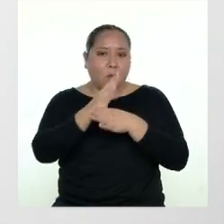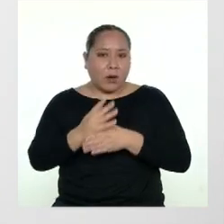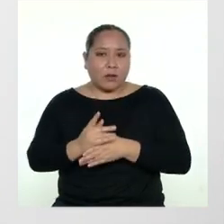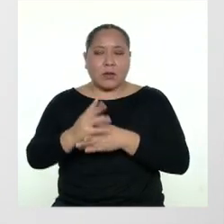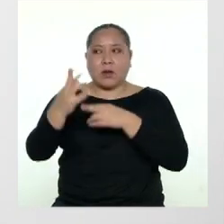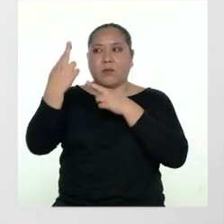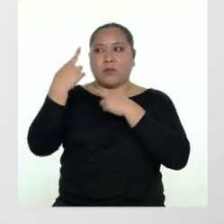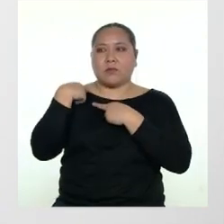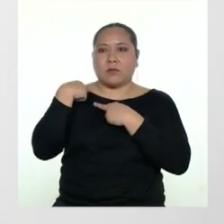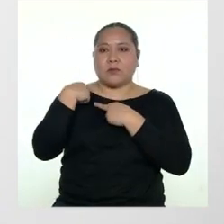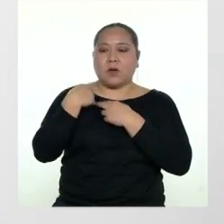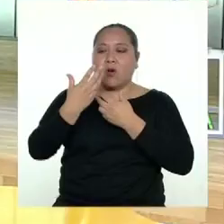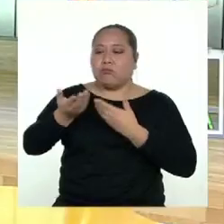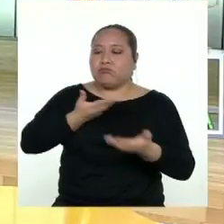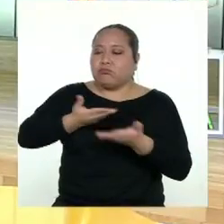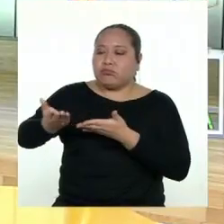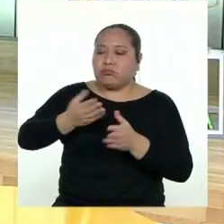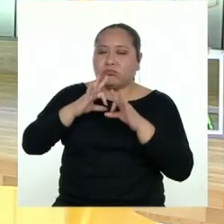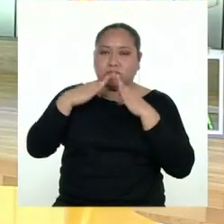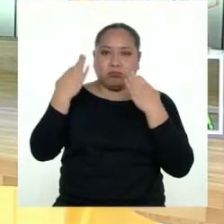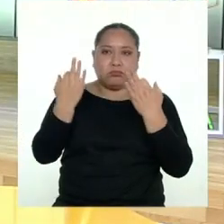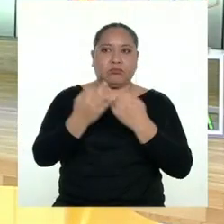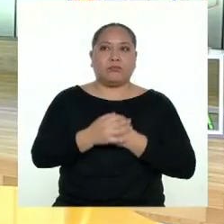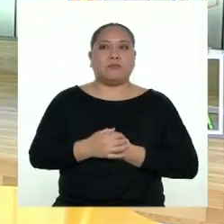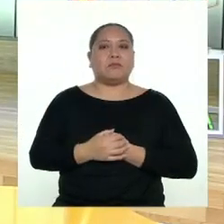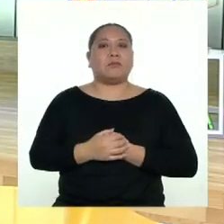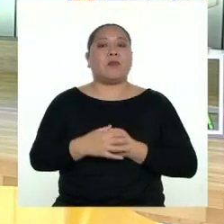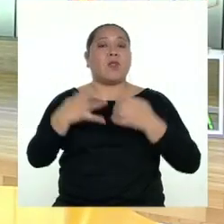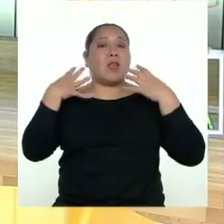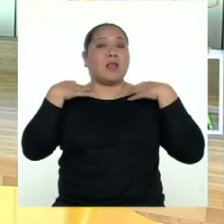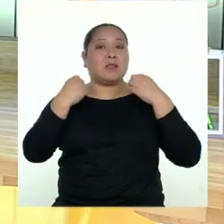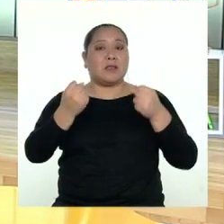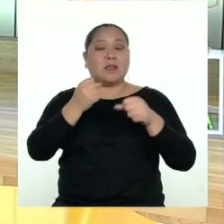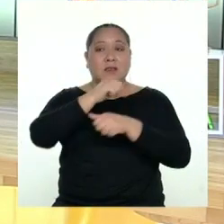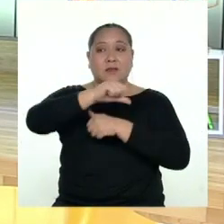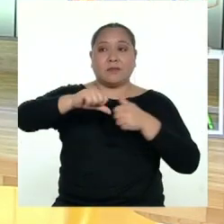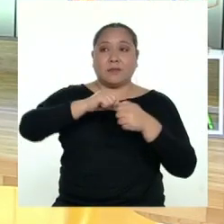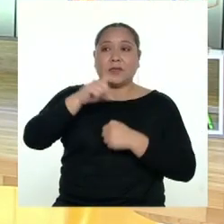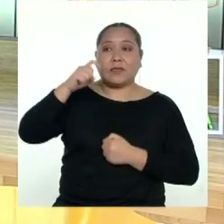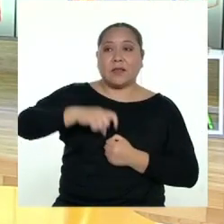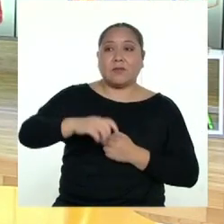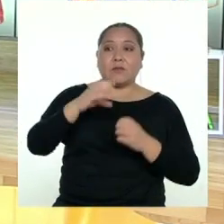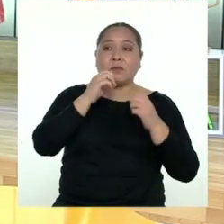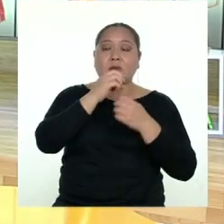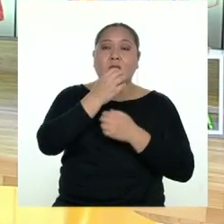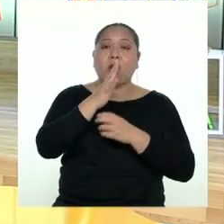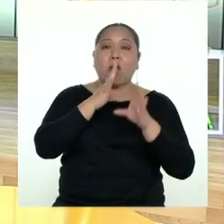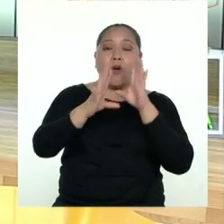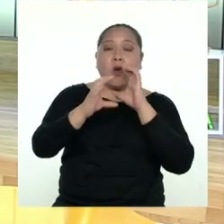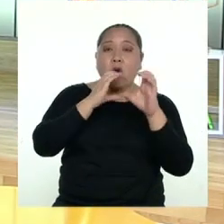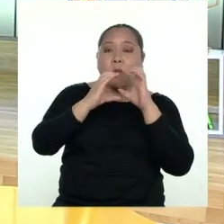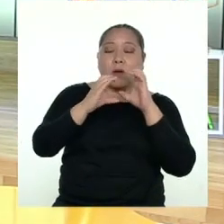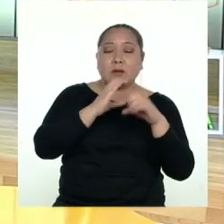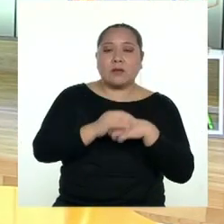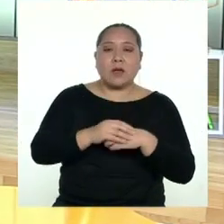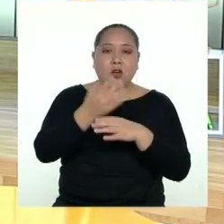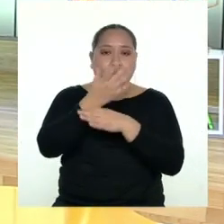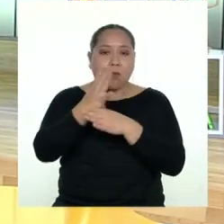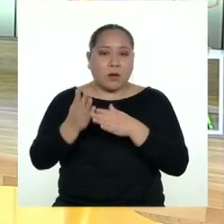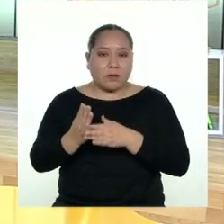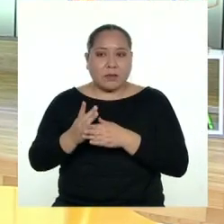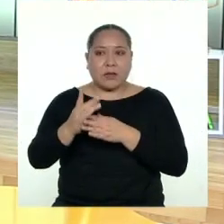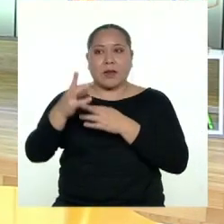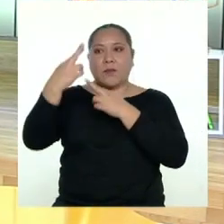tareas, pasar tiempo con la familia. Para una sana convivencia debemos dialogar, compartir las tareas, hacer actividades en